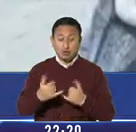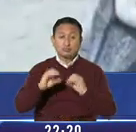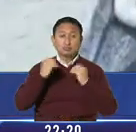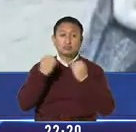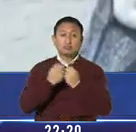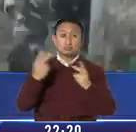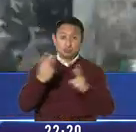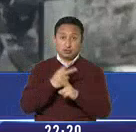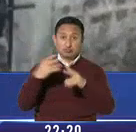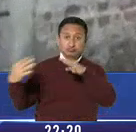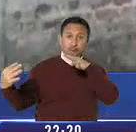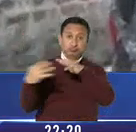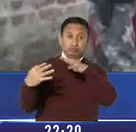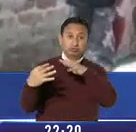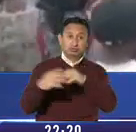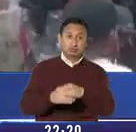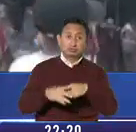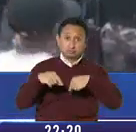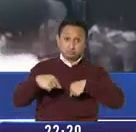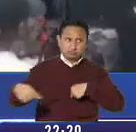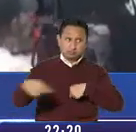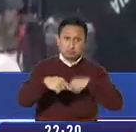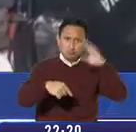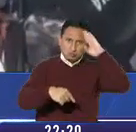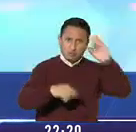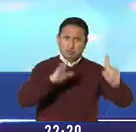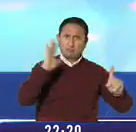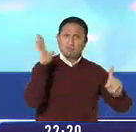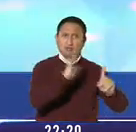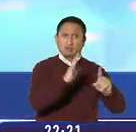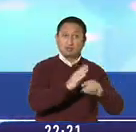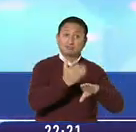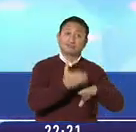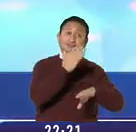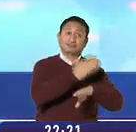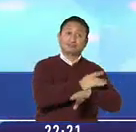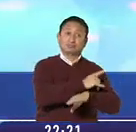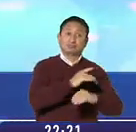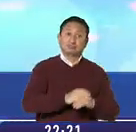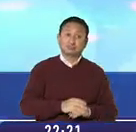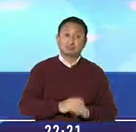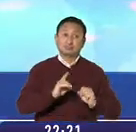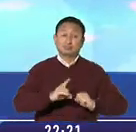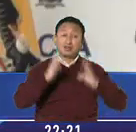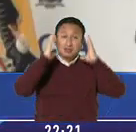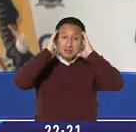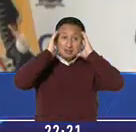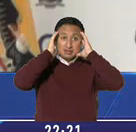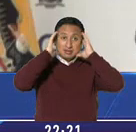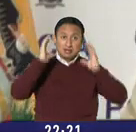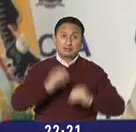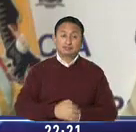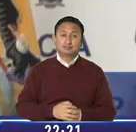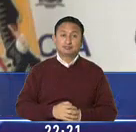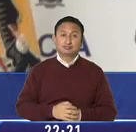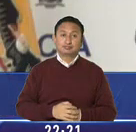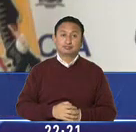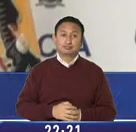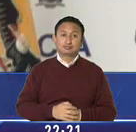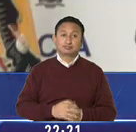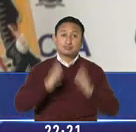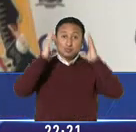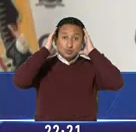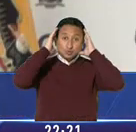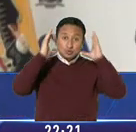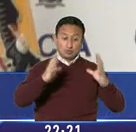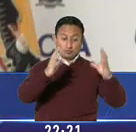las organizaciones. Es por eso que han recibido incluso amenazas. Hace días, por ejemplo, encontraron una cabeza. Junto a la cabeza existía